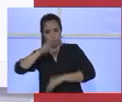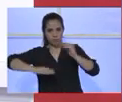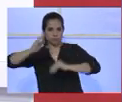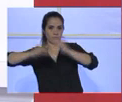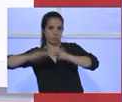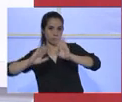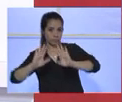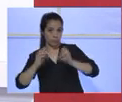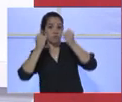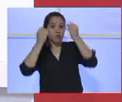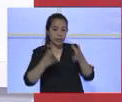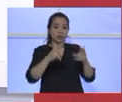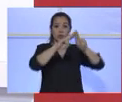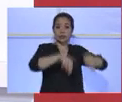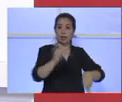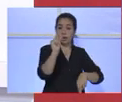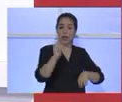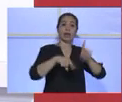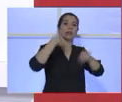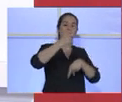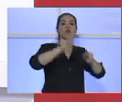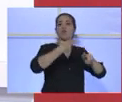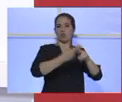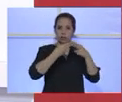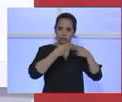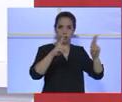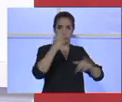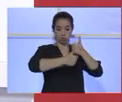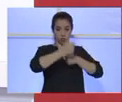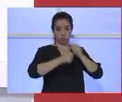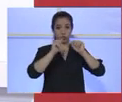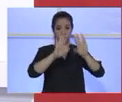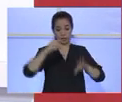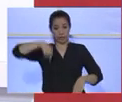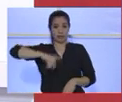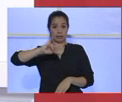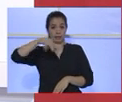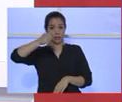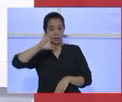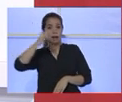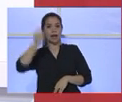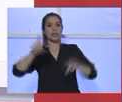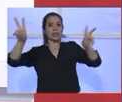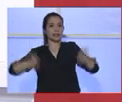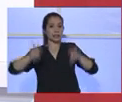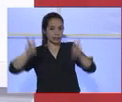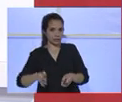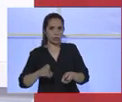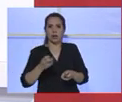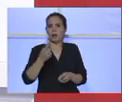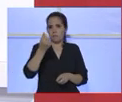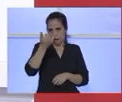soberanía, la DINAC es uno de los órganos que tiene una recaudación y una vida económica sana,